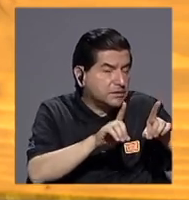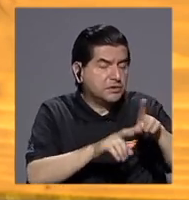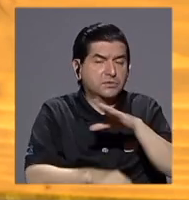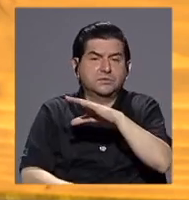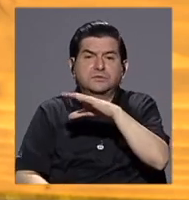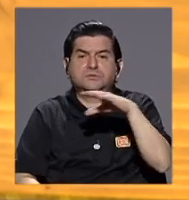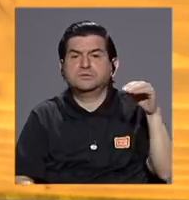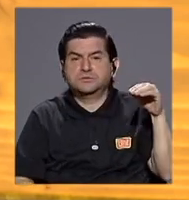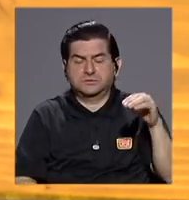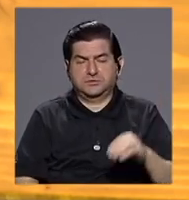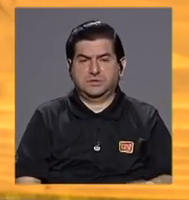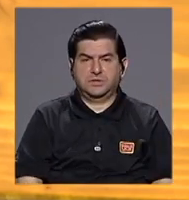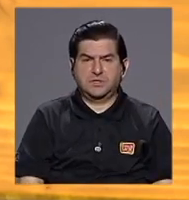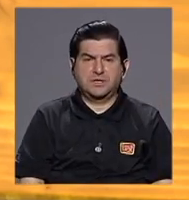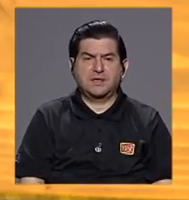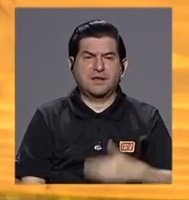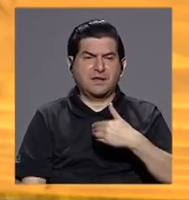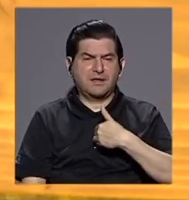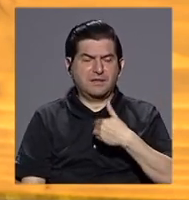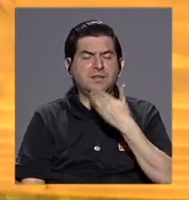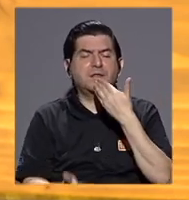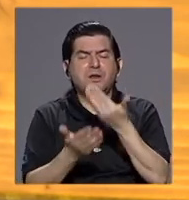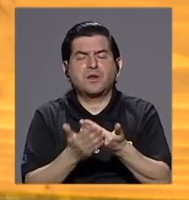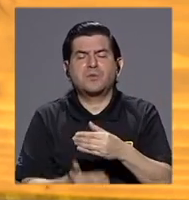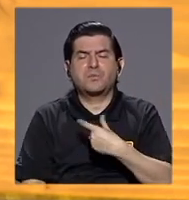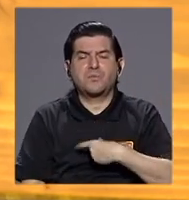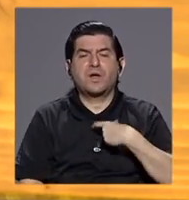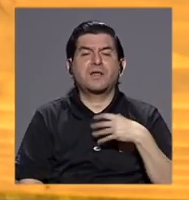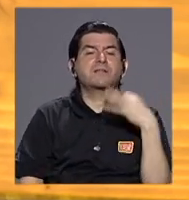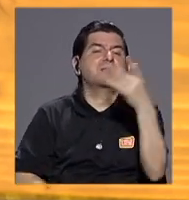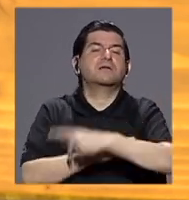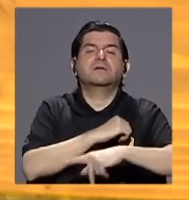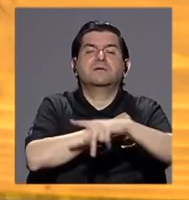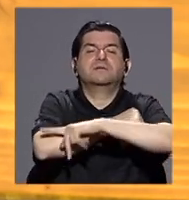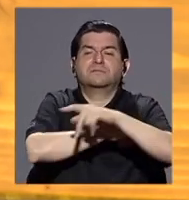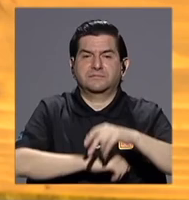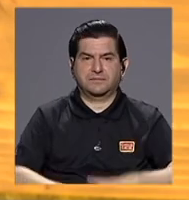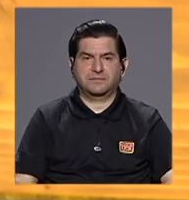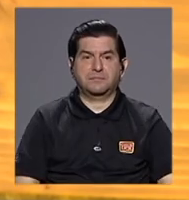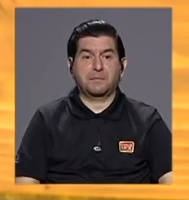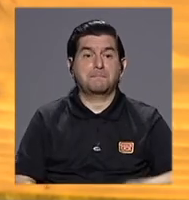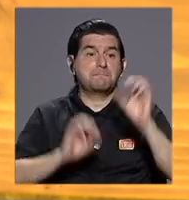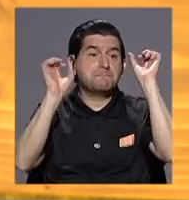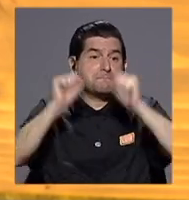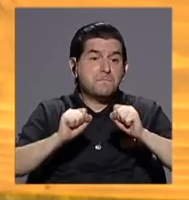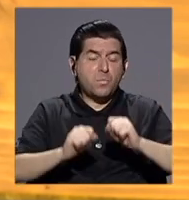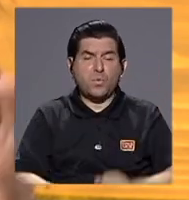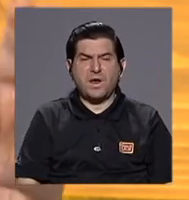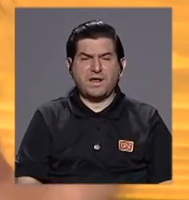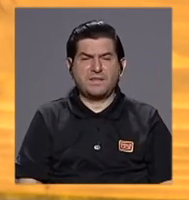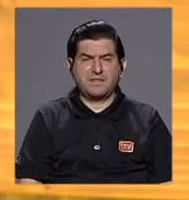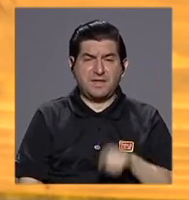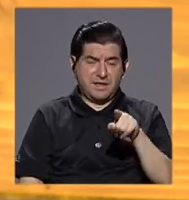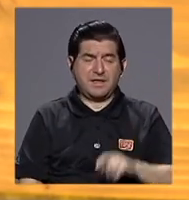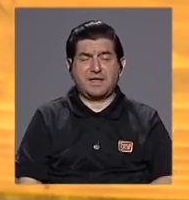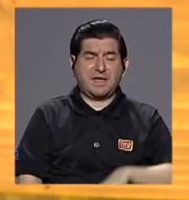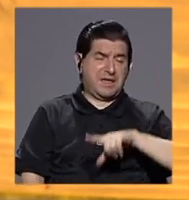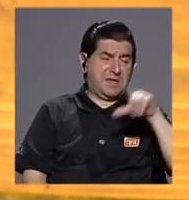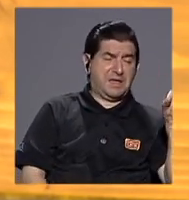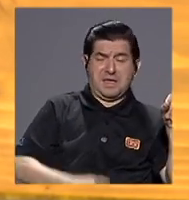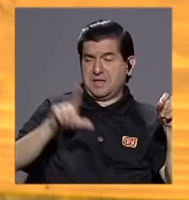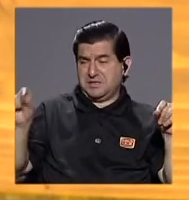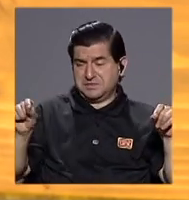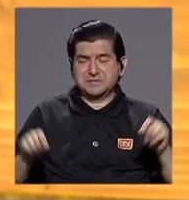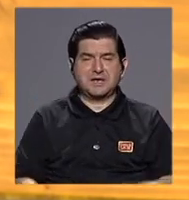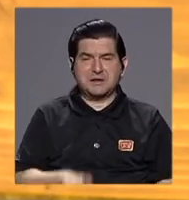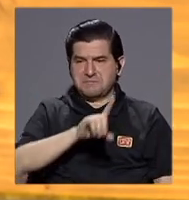que tienen buena intención sobre el futuro del país. Y puede ser que los extremismos de derecha